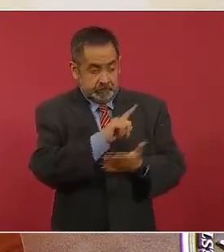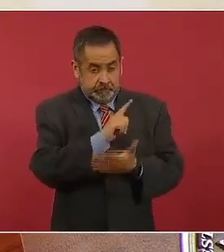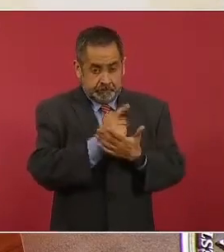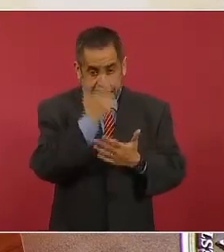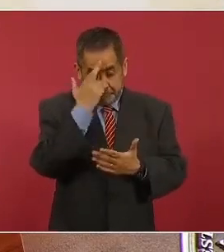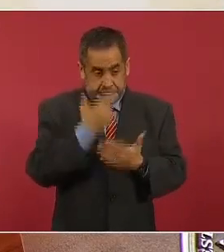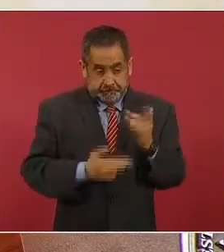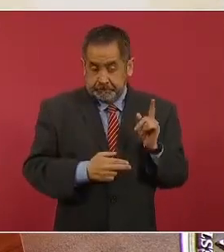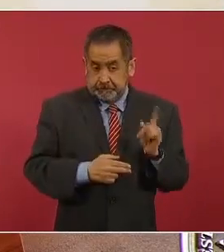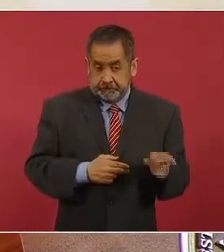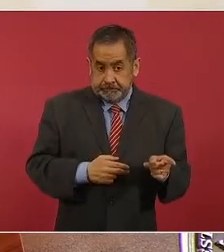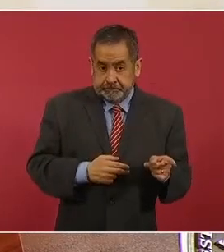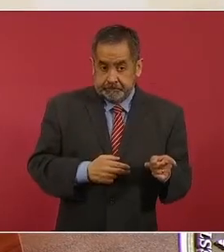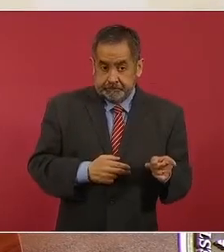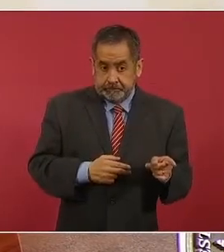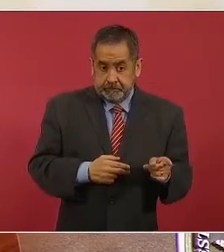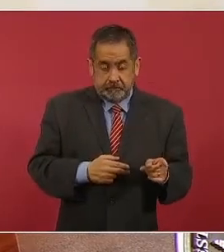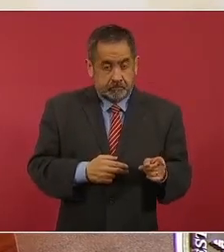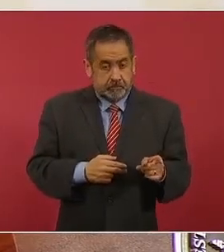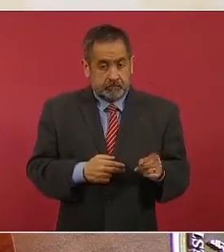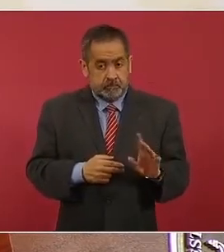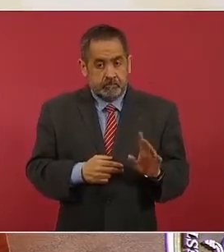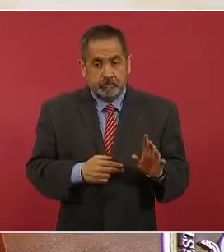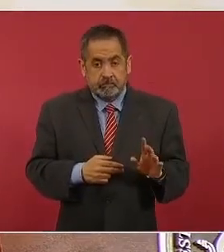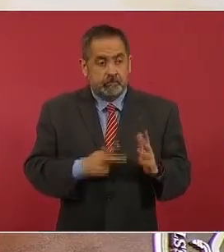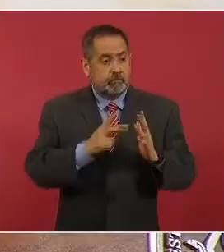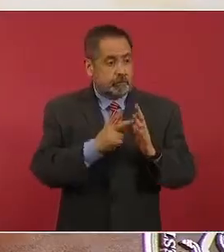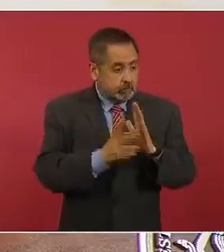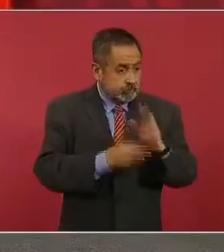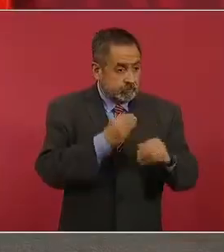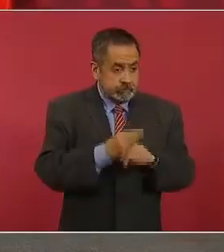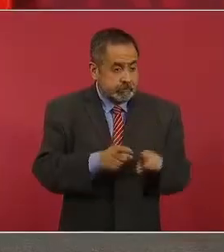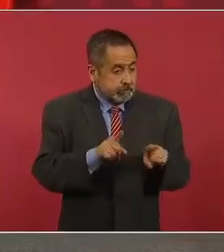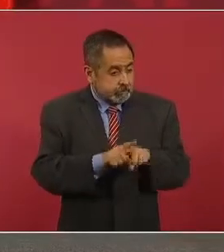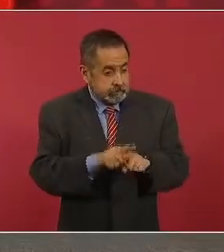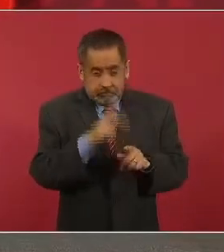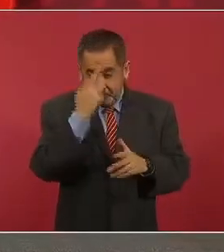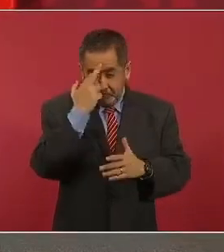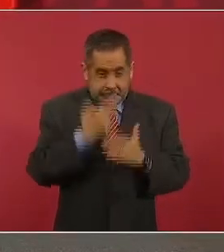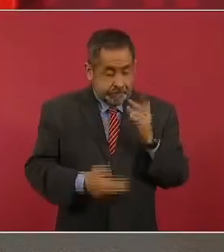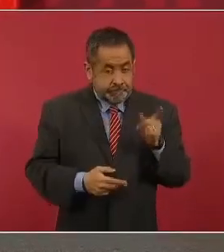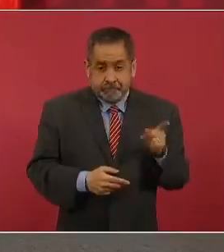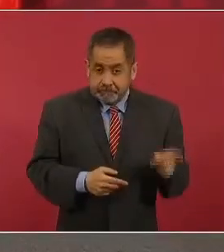ilícito, si hay reincidencia,